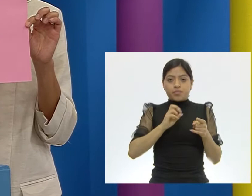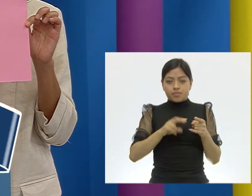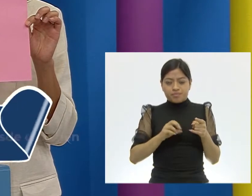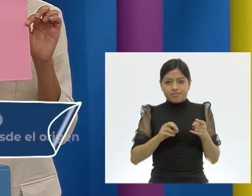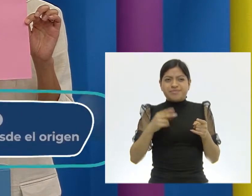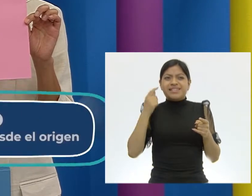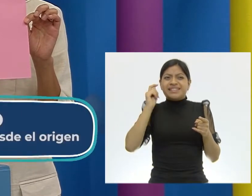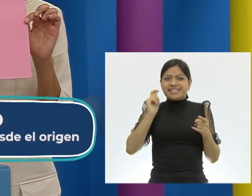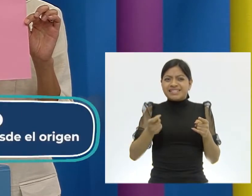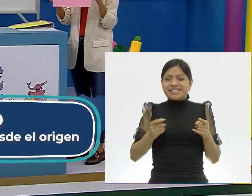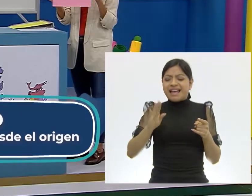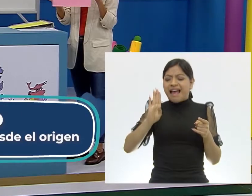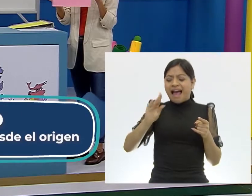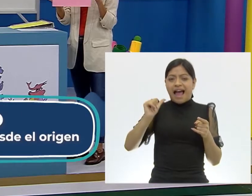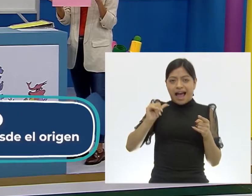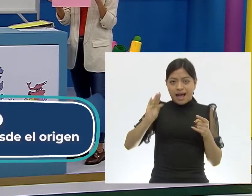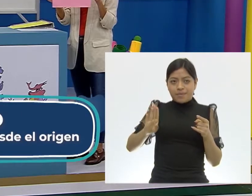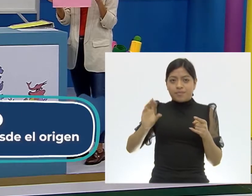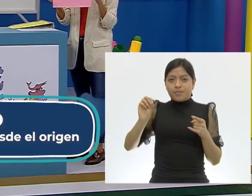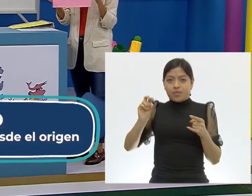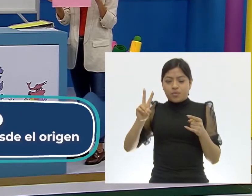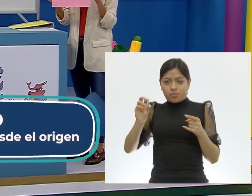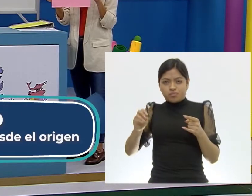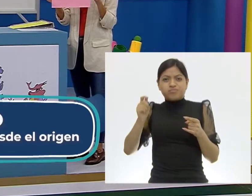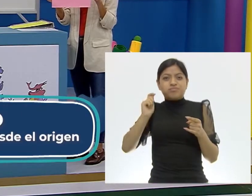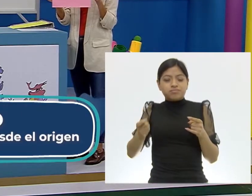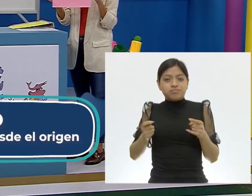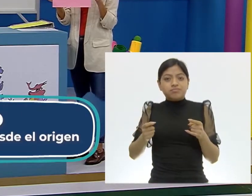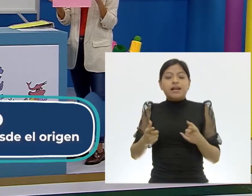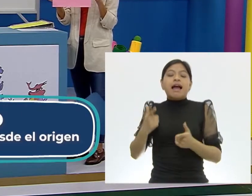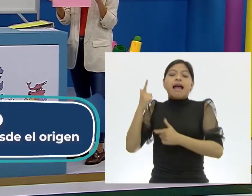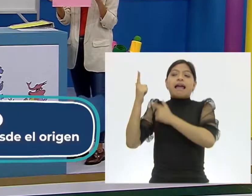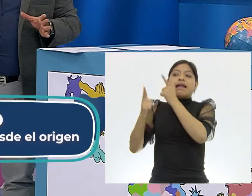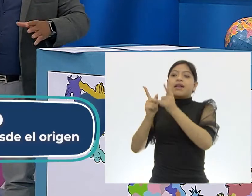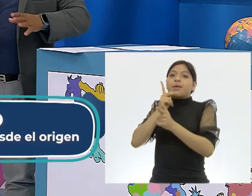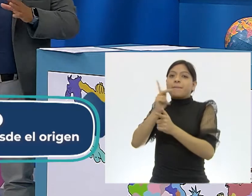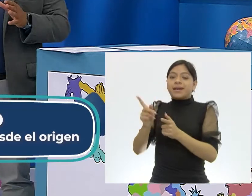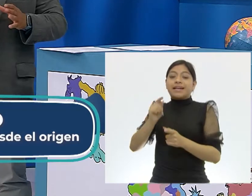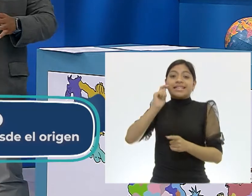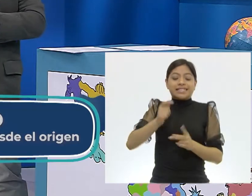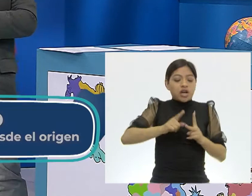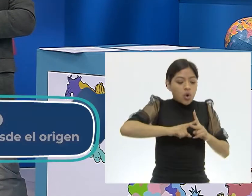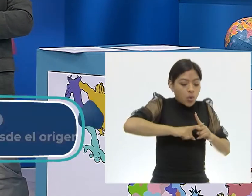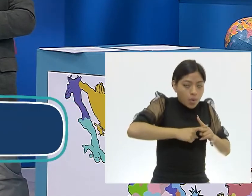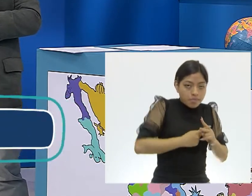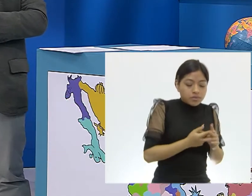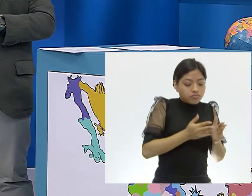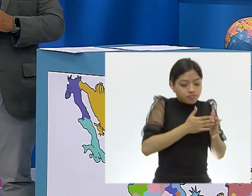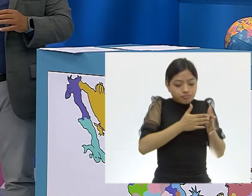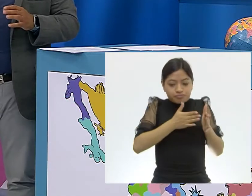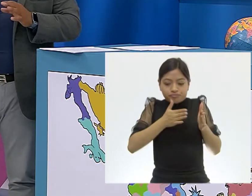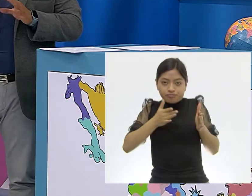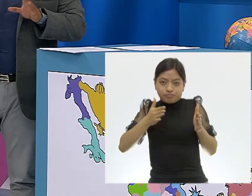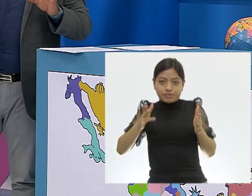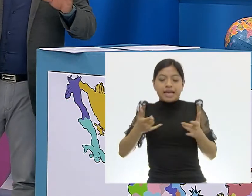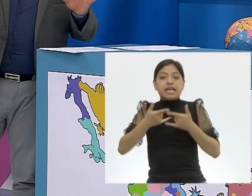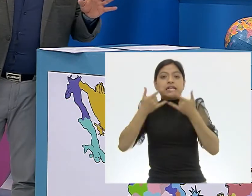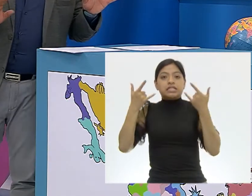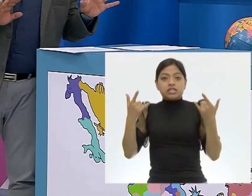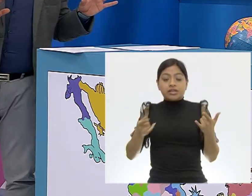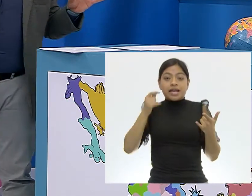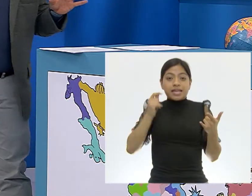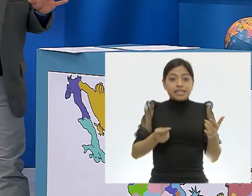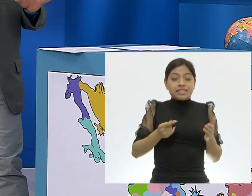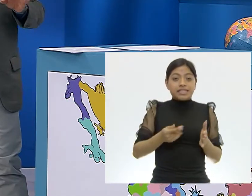que significa en griego que es desde el origen. Y esta forma, como bien lo mencionas, no tiene